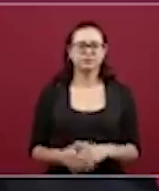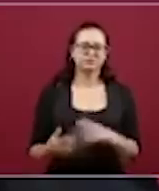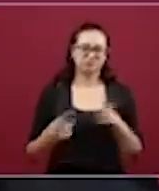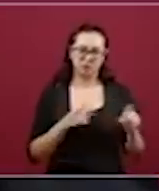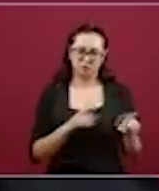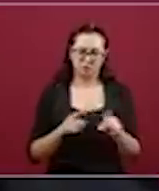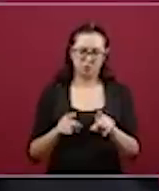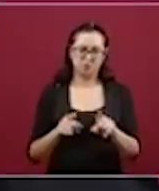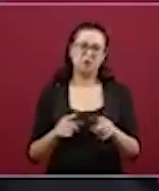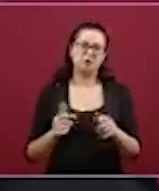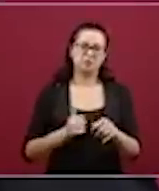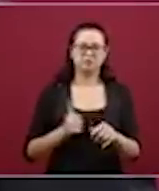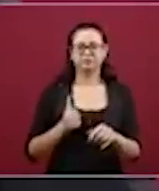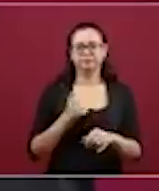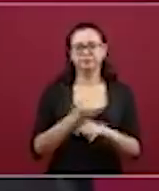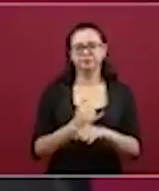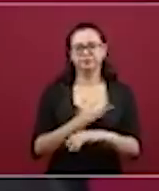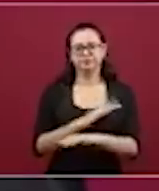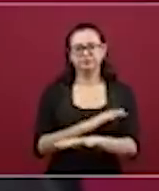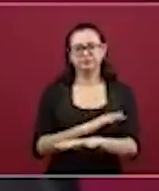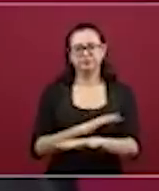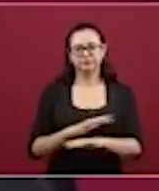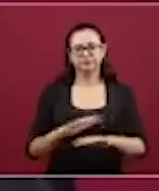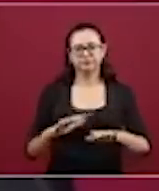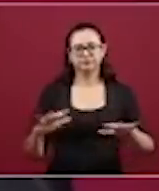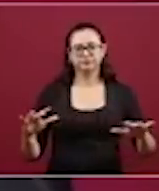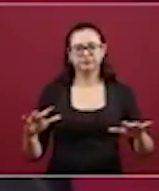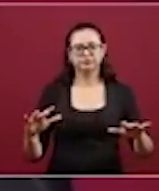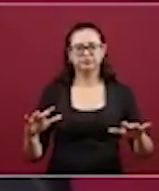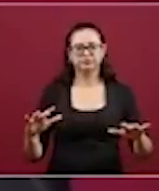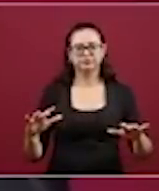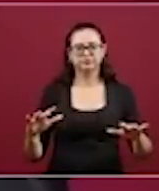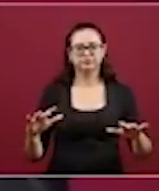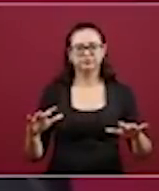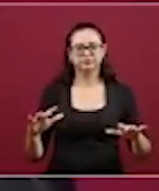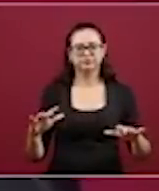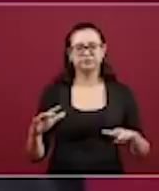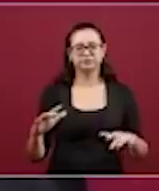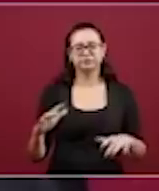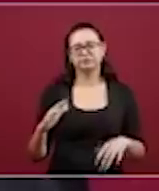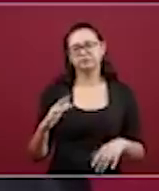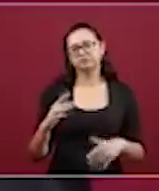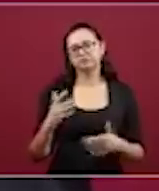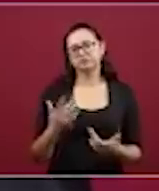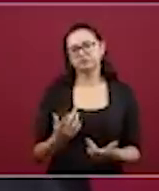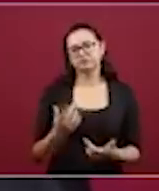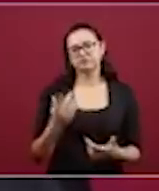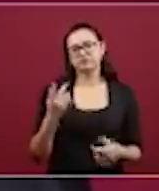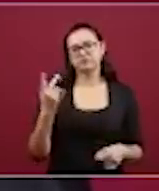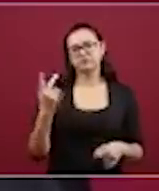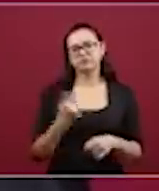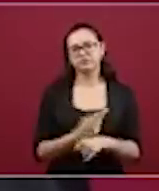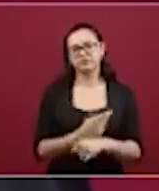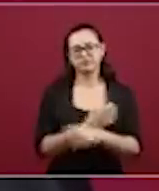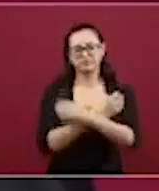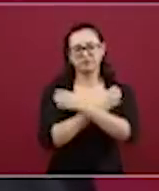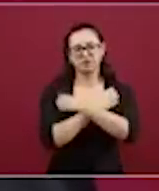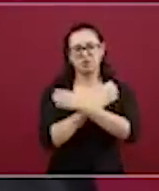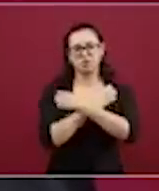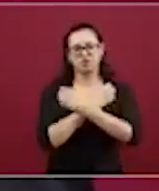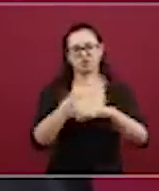informarles sobre la cancelación de la reforma